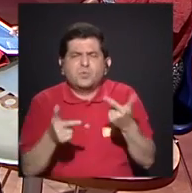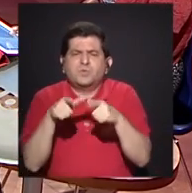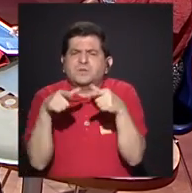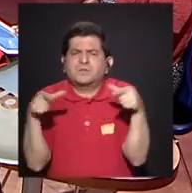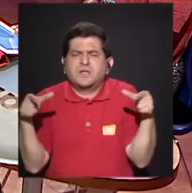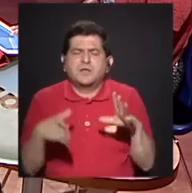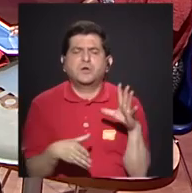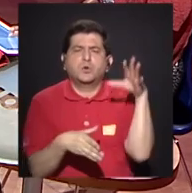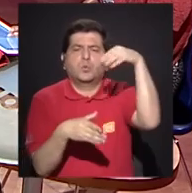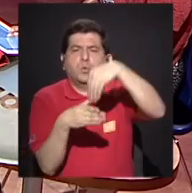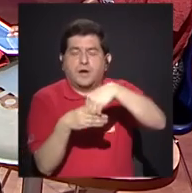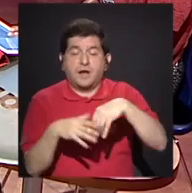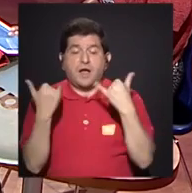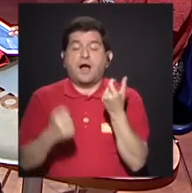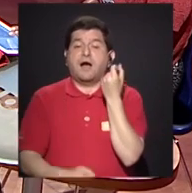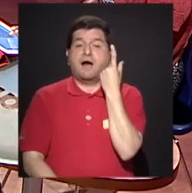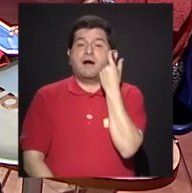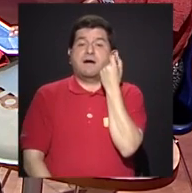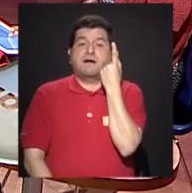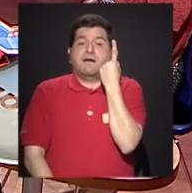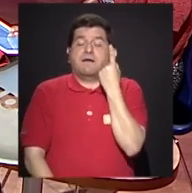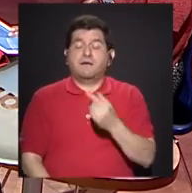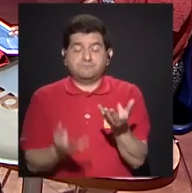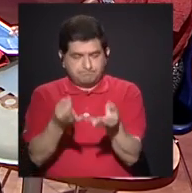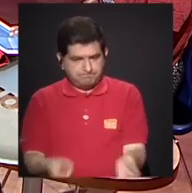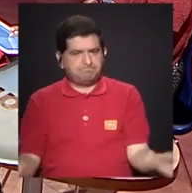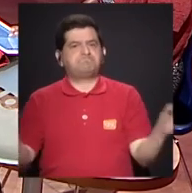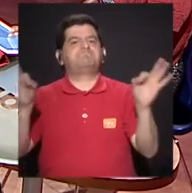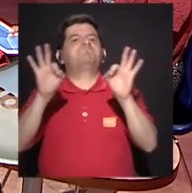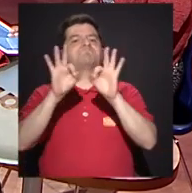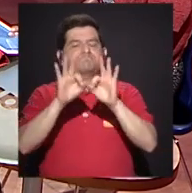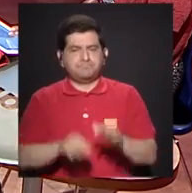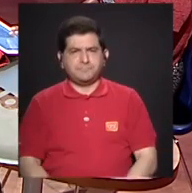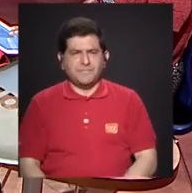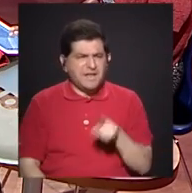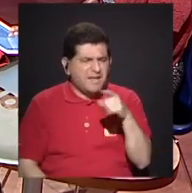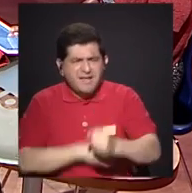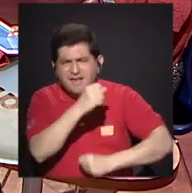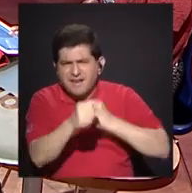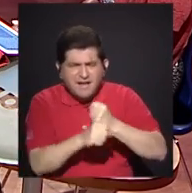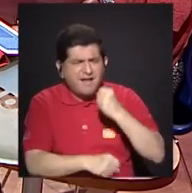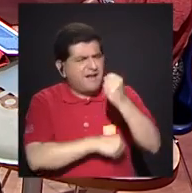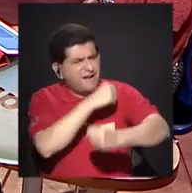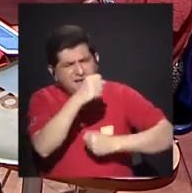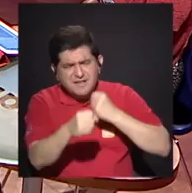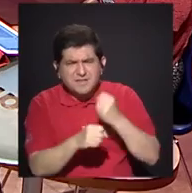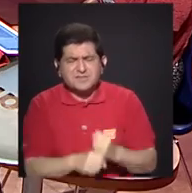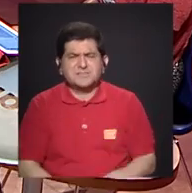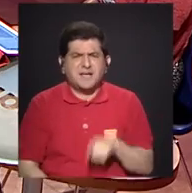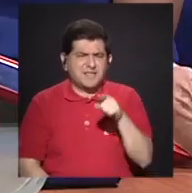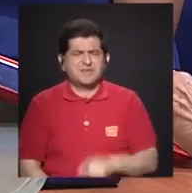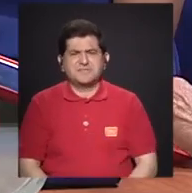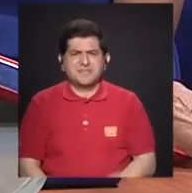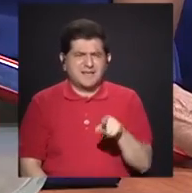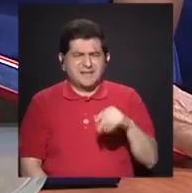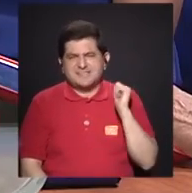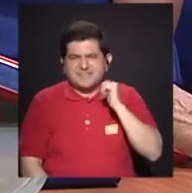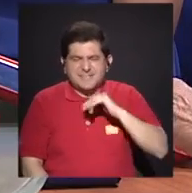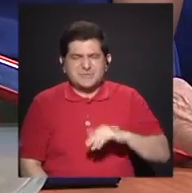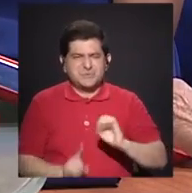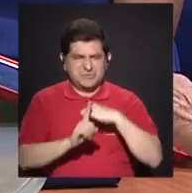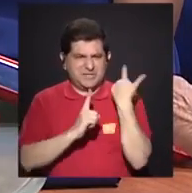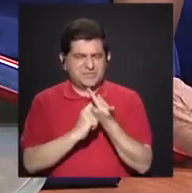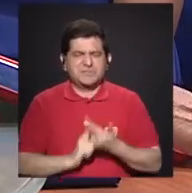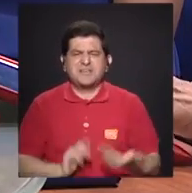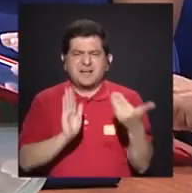lenguaje inclusivo. Y ahora entiende por qué sí es importante y tiene muchos años de estar quitándose esa mugre social, dice, de estar tratando mal